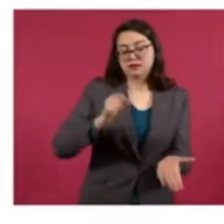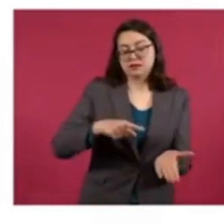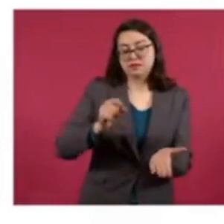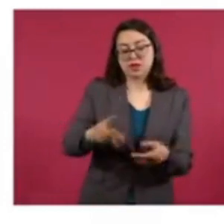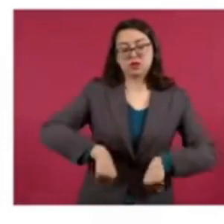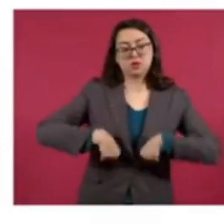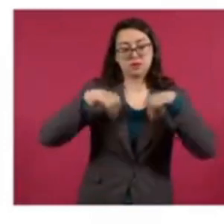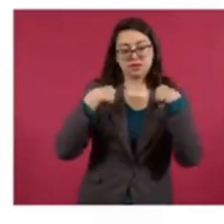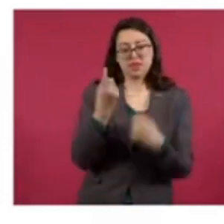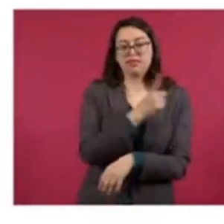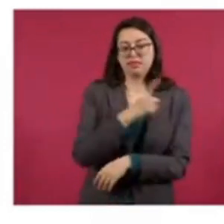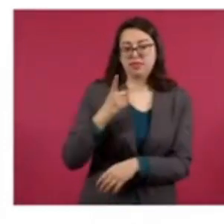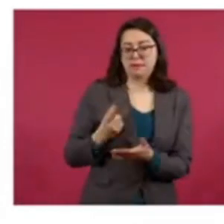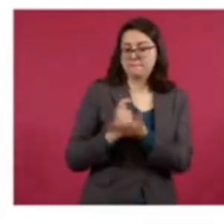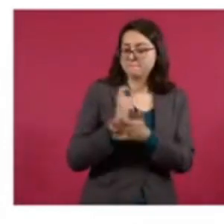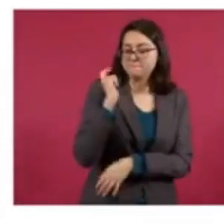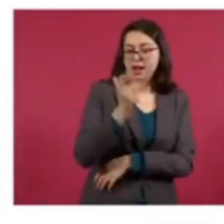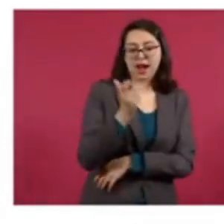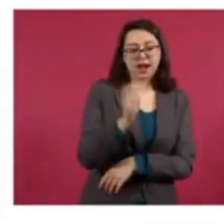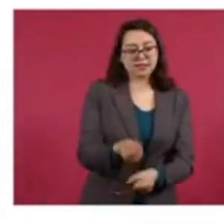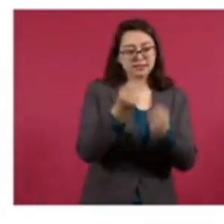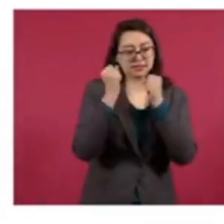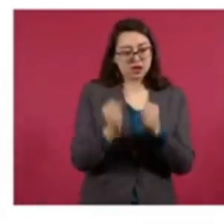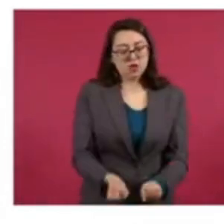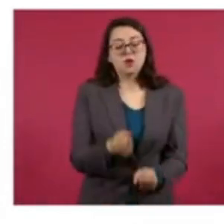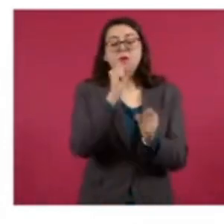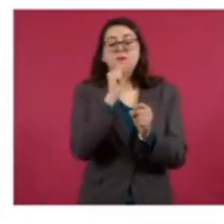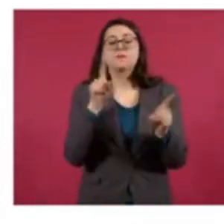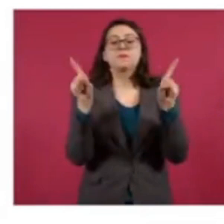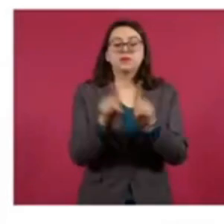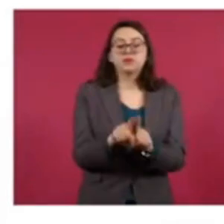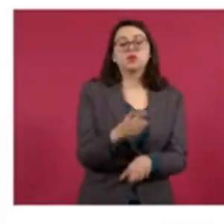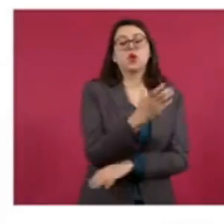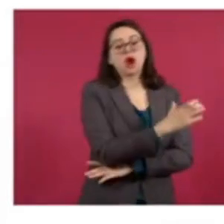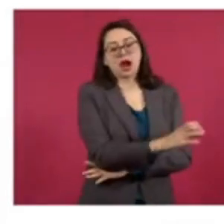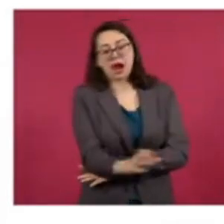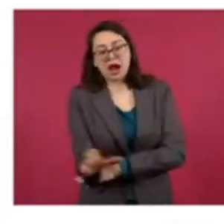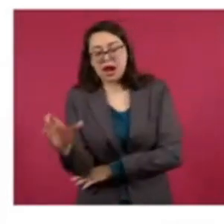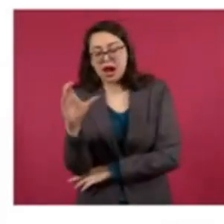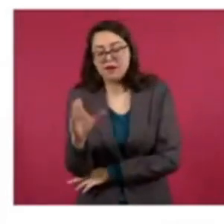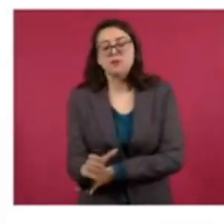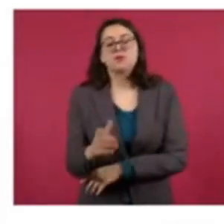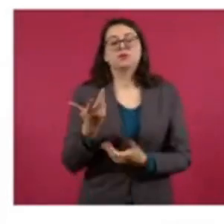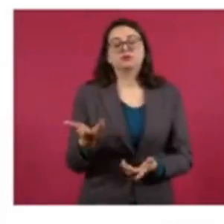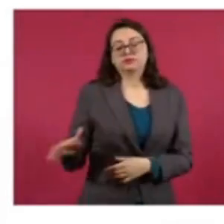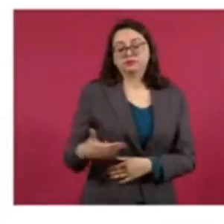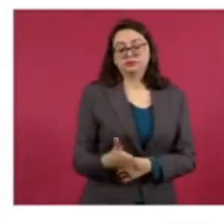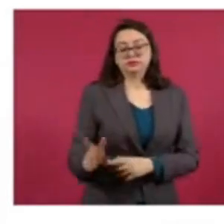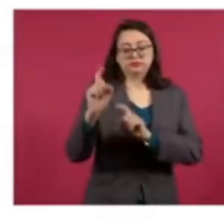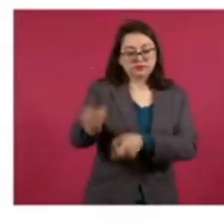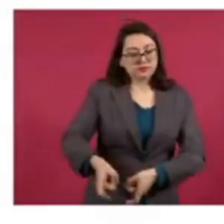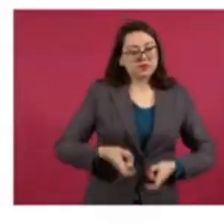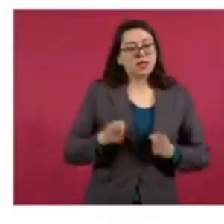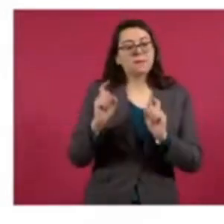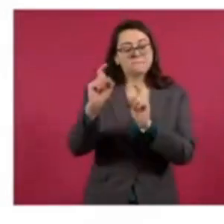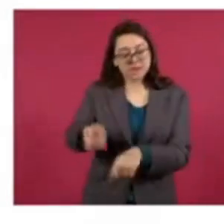Y entonces, ¿por qué lo hace? ¿Por qué las envía? Pues para ponerse en la agenda, porque ahora vienen las campañas y esto va